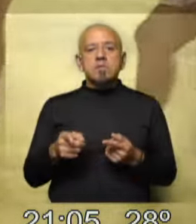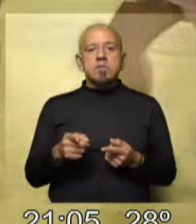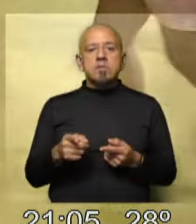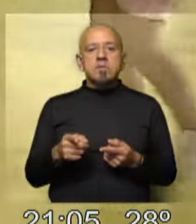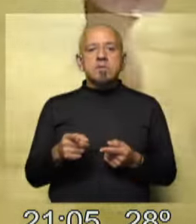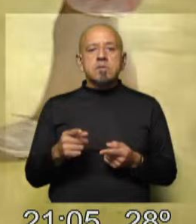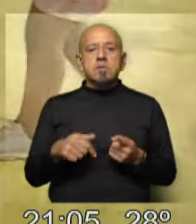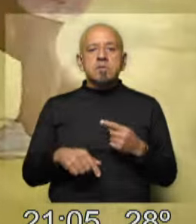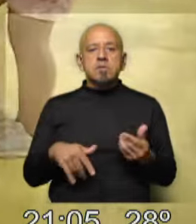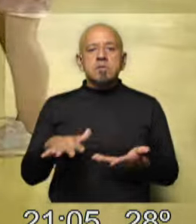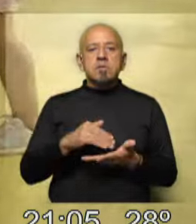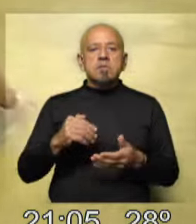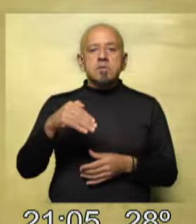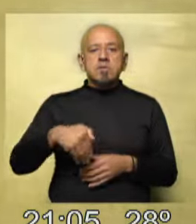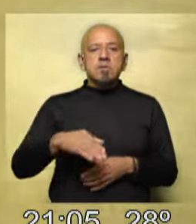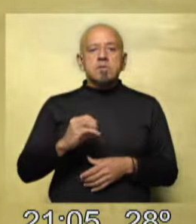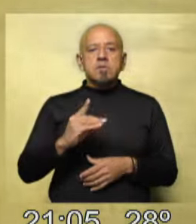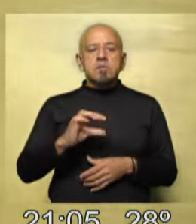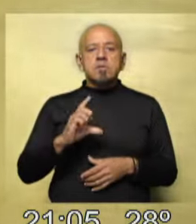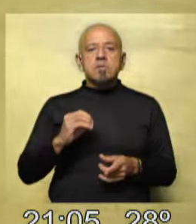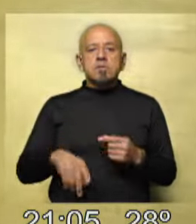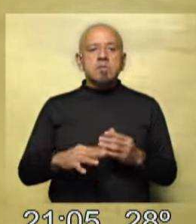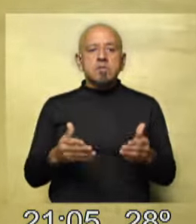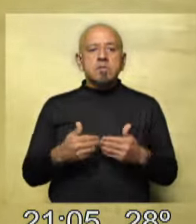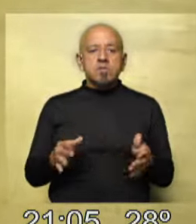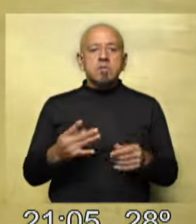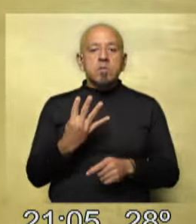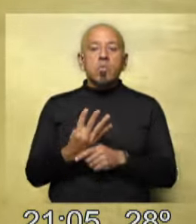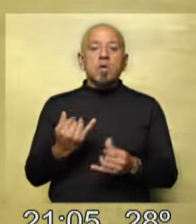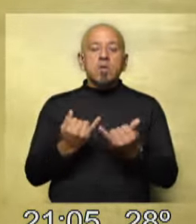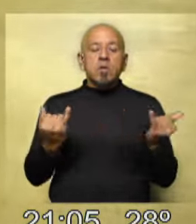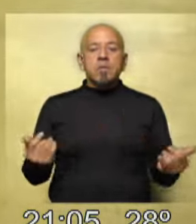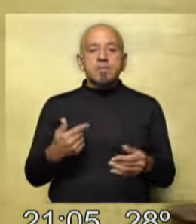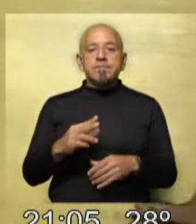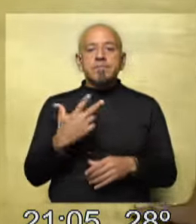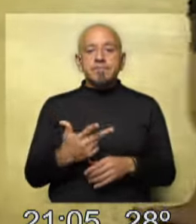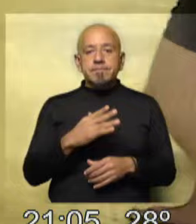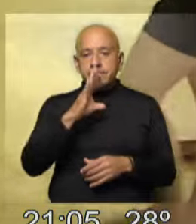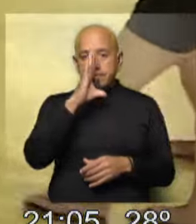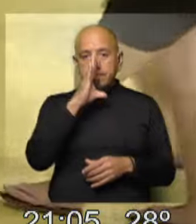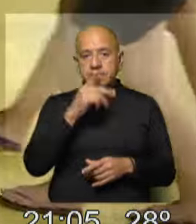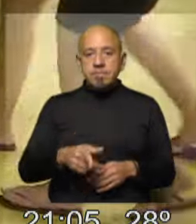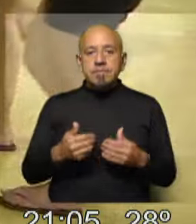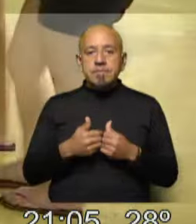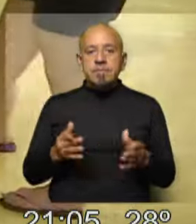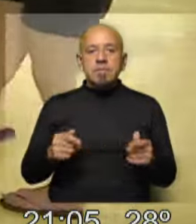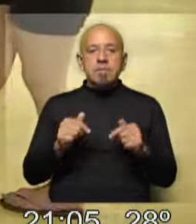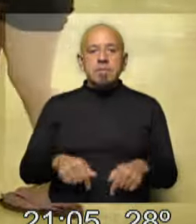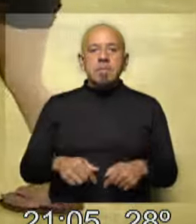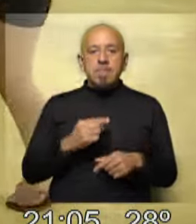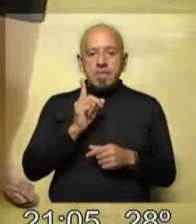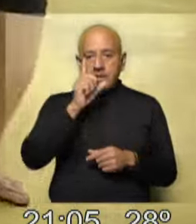estoy en el espacio modelo que se inauguró hace 4 días nada más el 3 de febrero eh aquí en la ciudad de